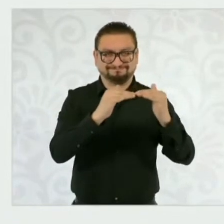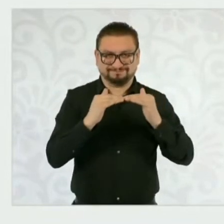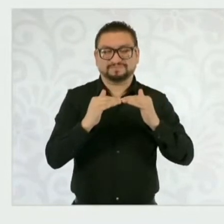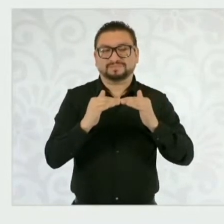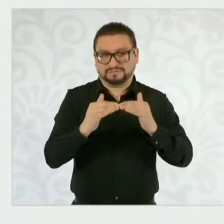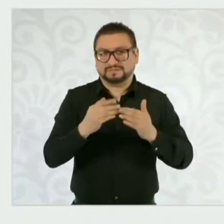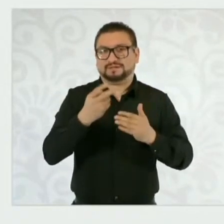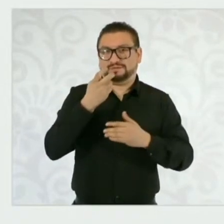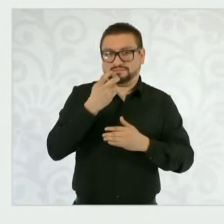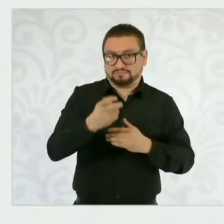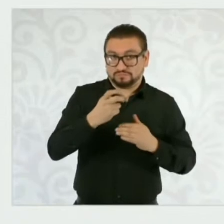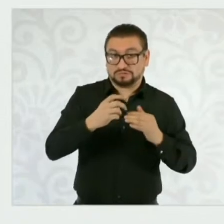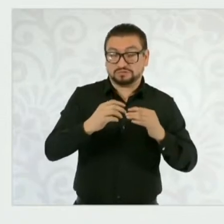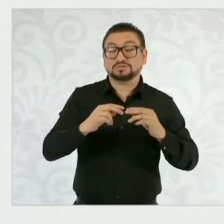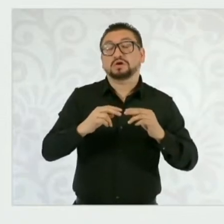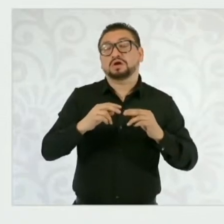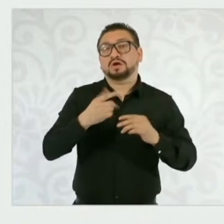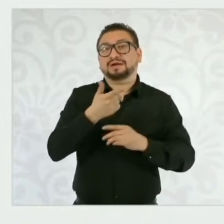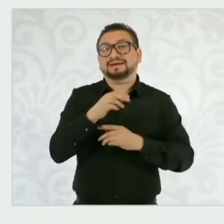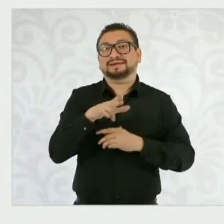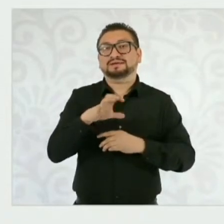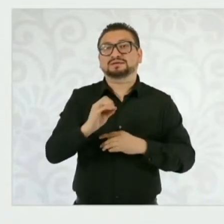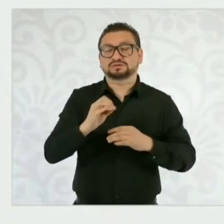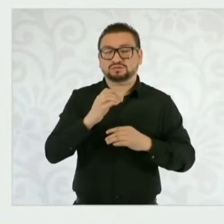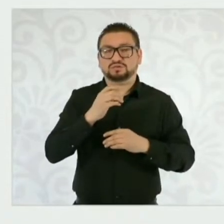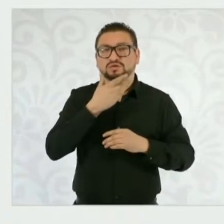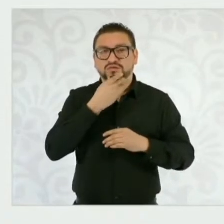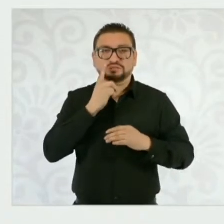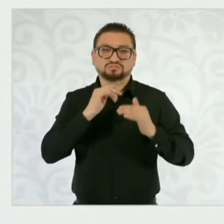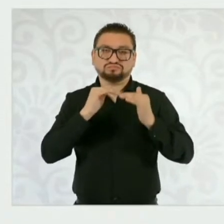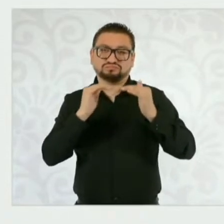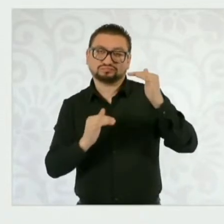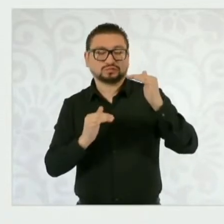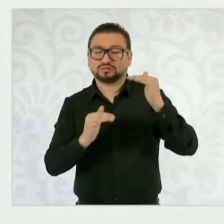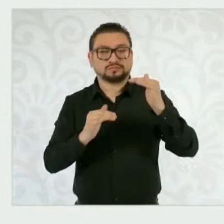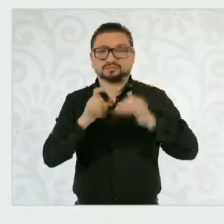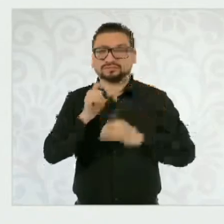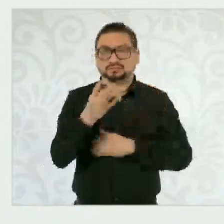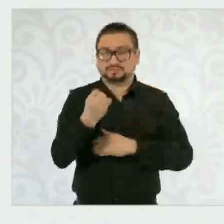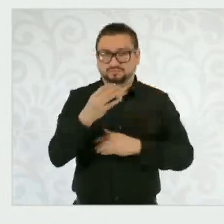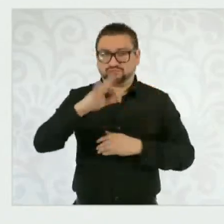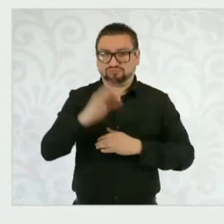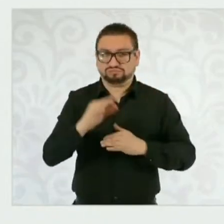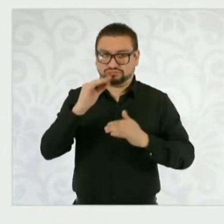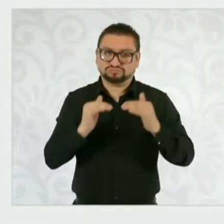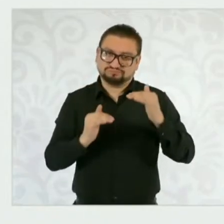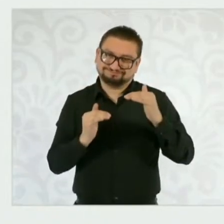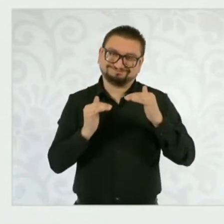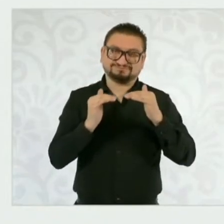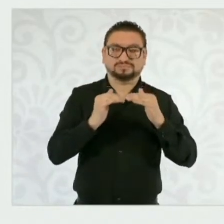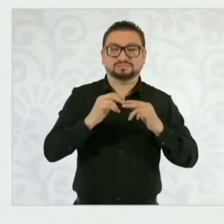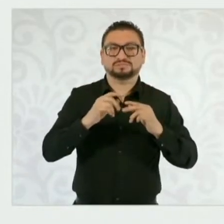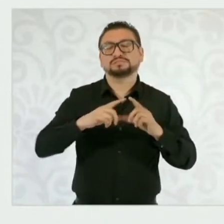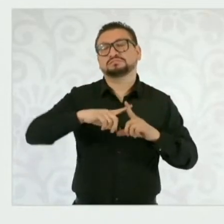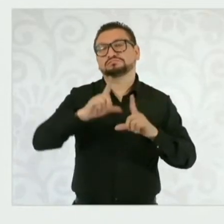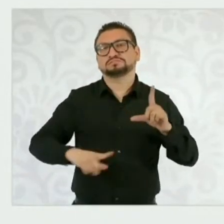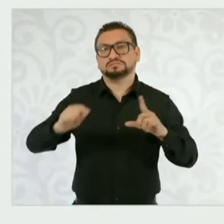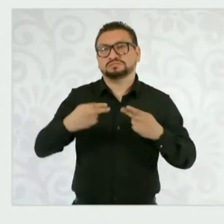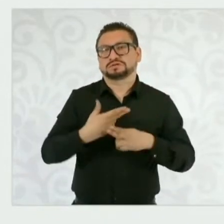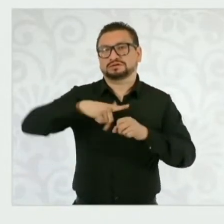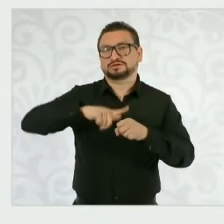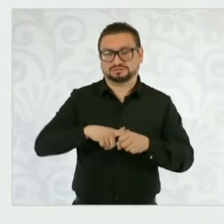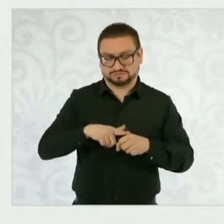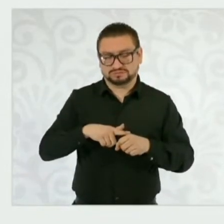es así que la brecha salarial de género se ha reducido 29% a nivel nacional con los incrementos que